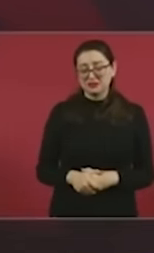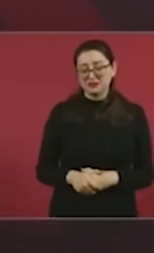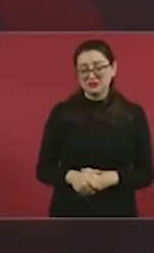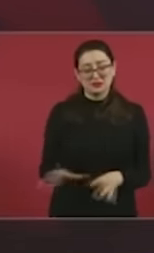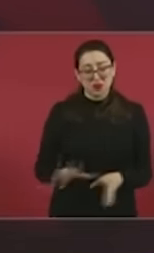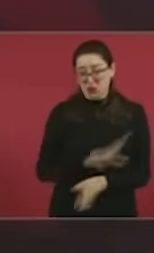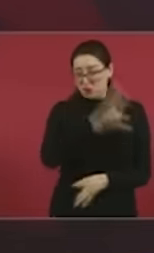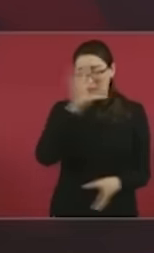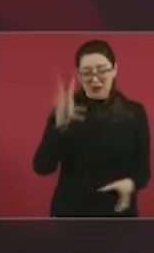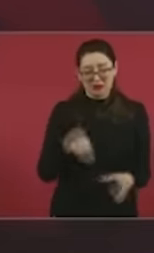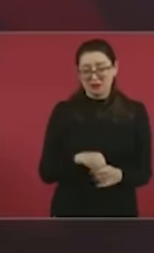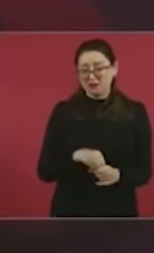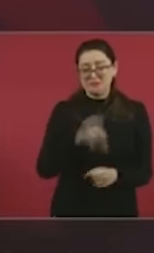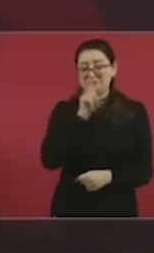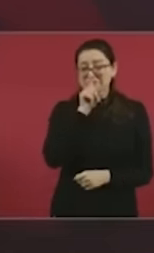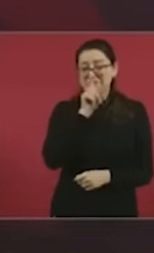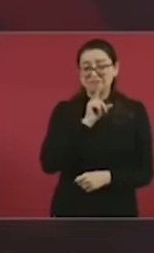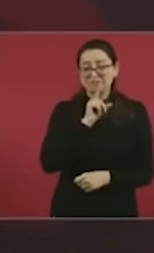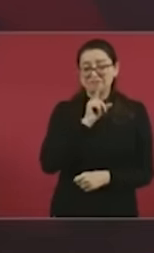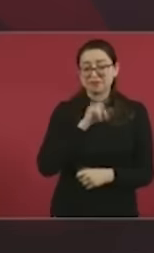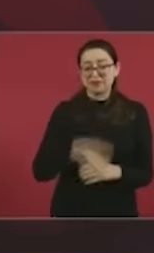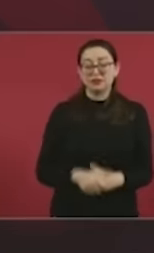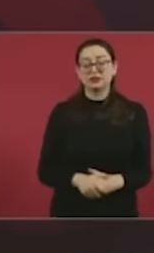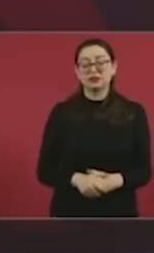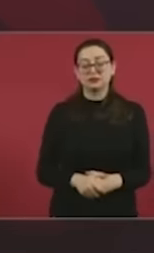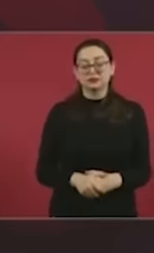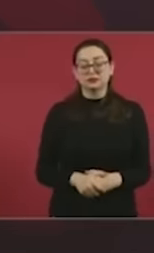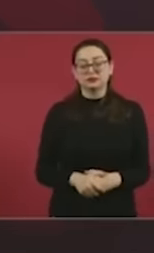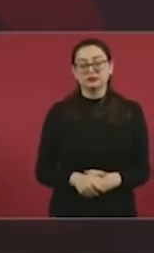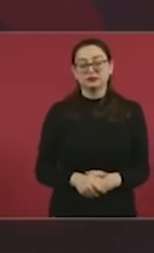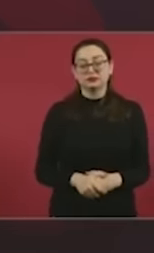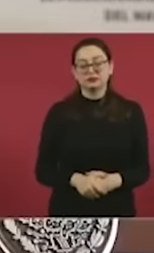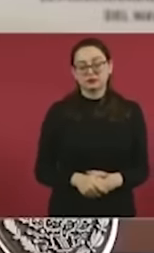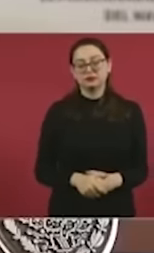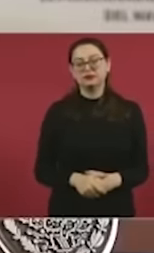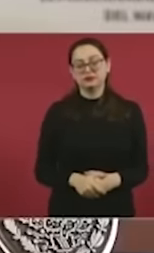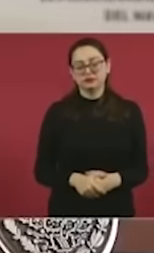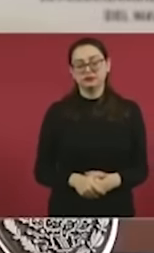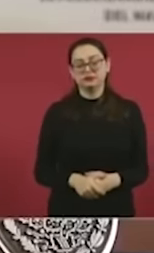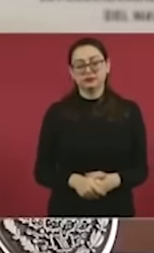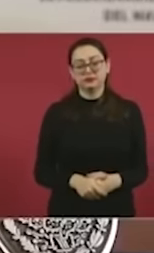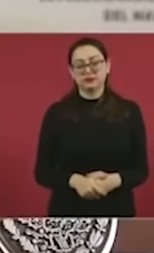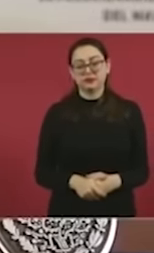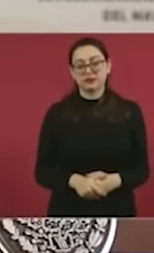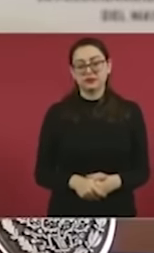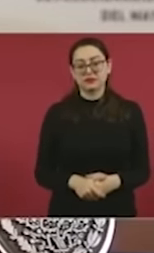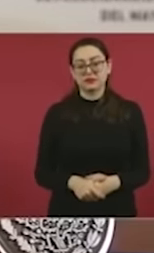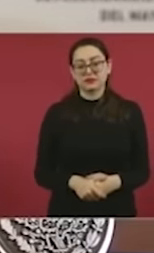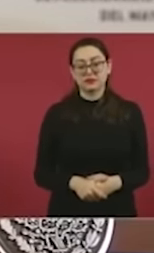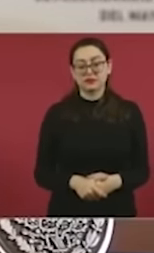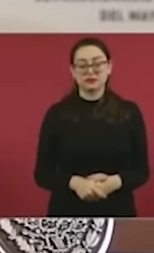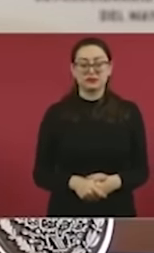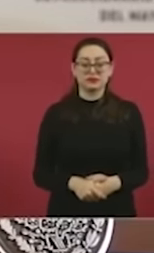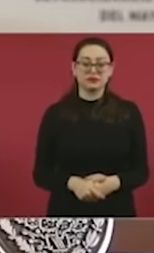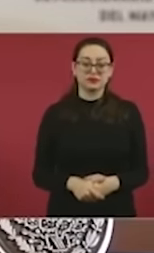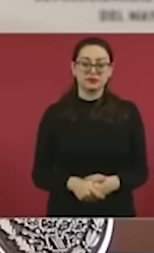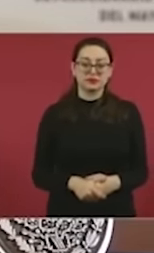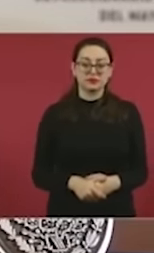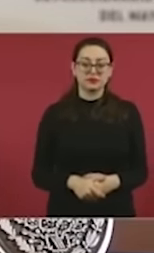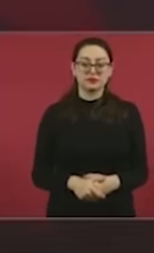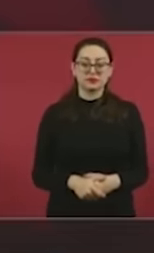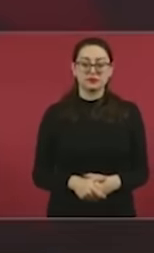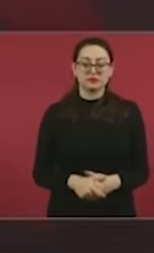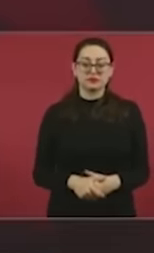esta situación pero nunca se mencionó que López Obrador estaba